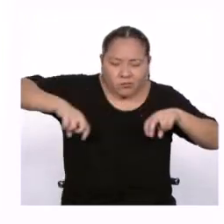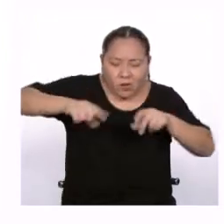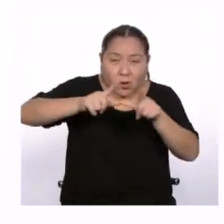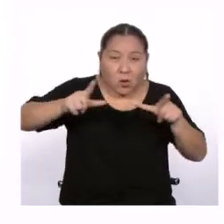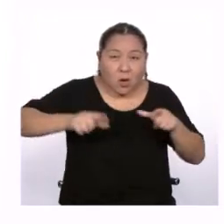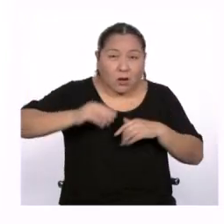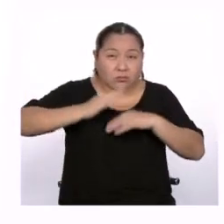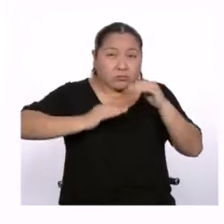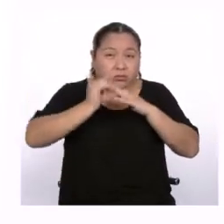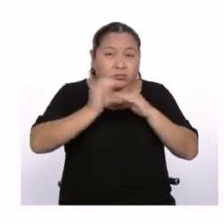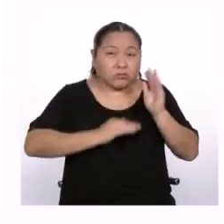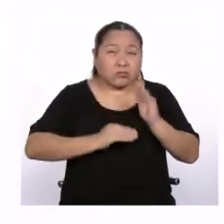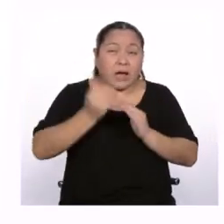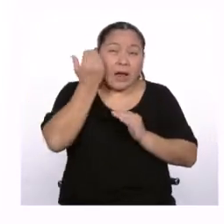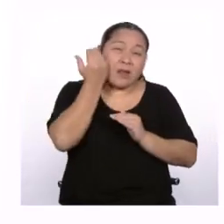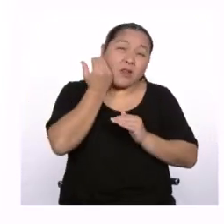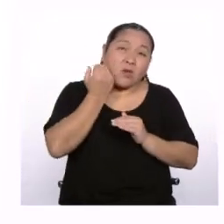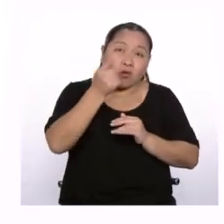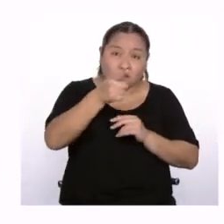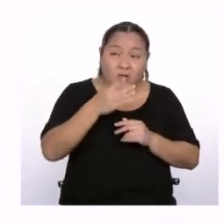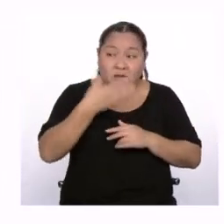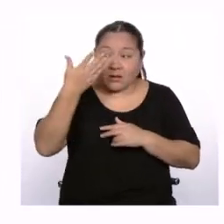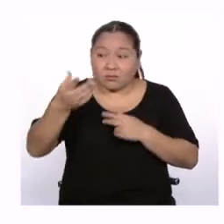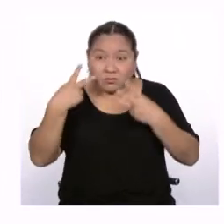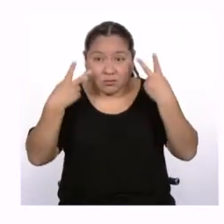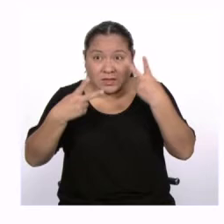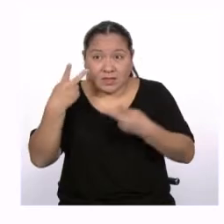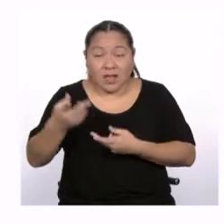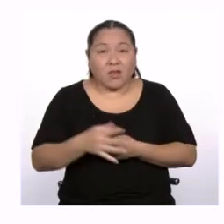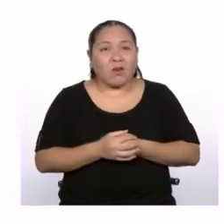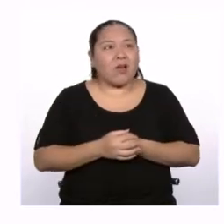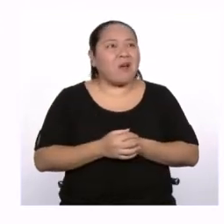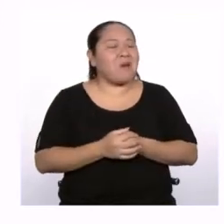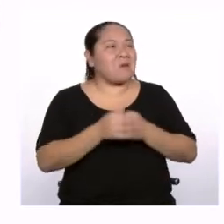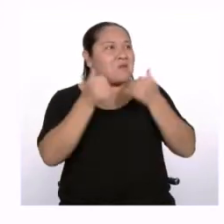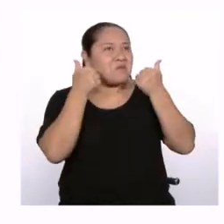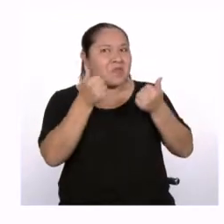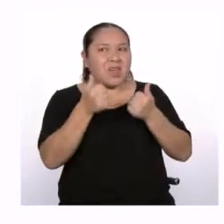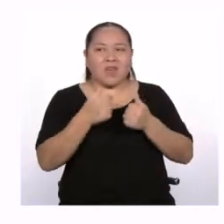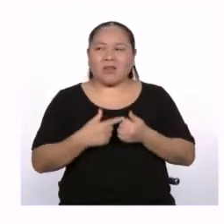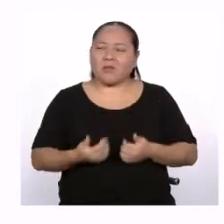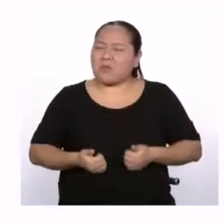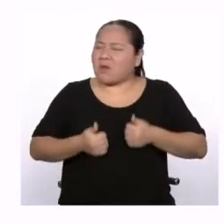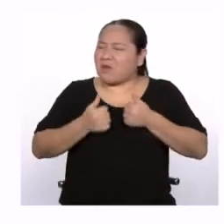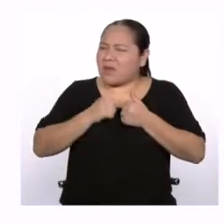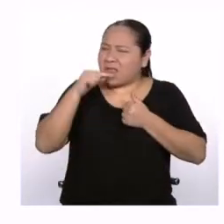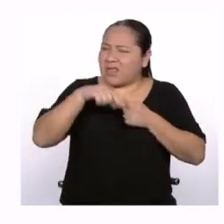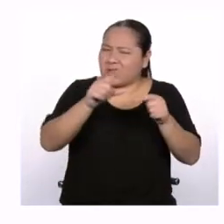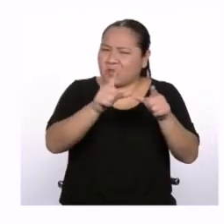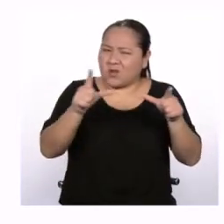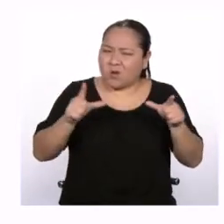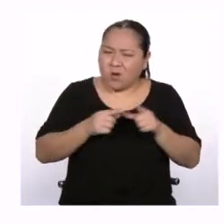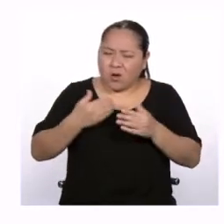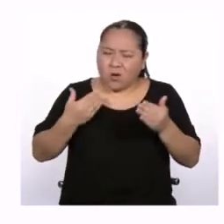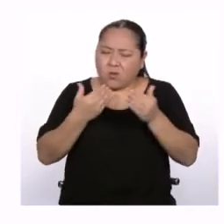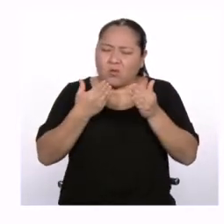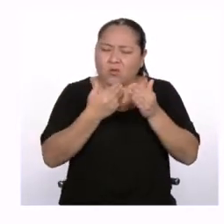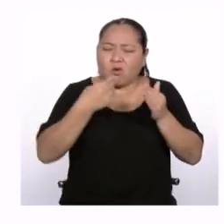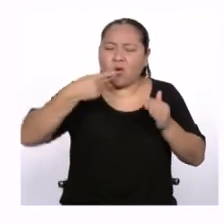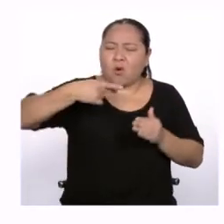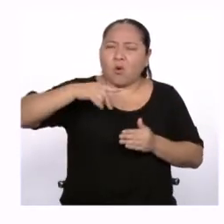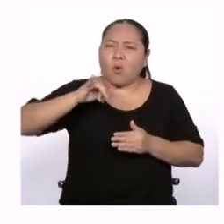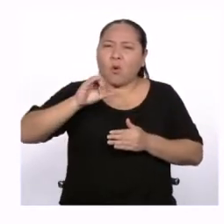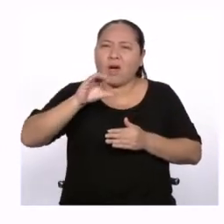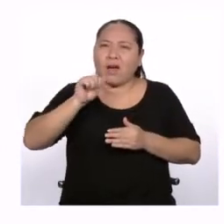en alguna región vecina? ¿Lo han visitado? ¡Qué genial sería vivir en un lugar donde hay una huaca cerca!